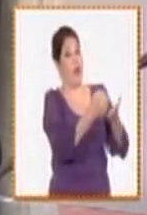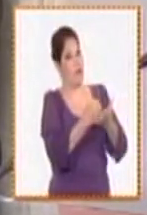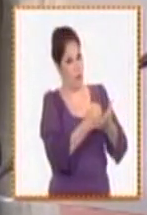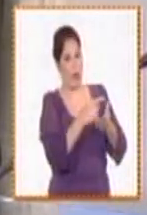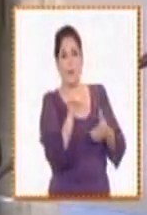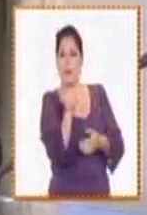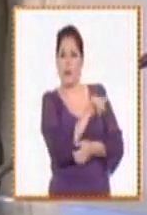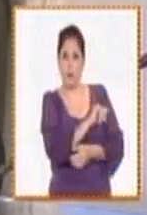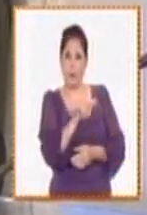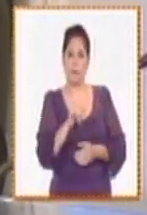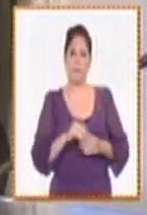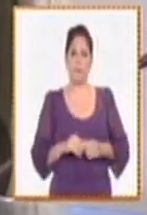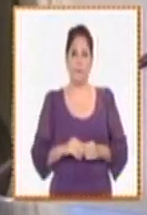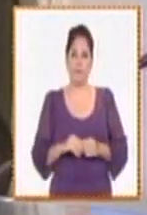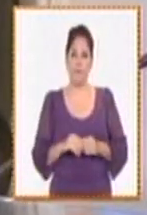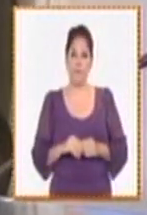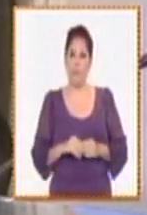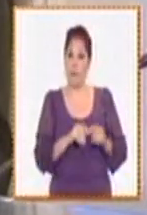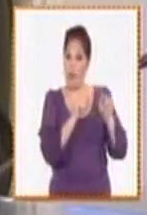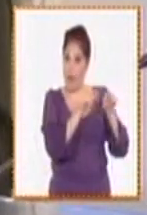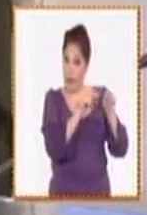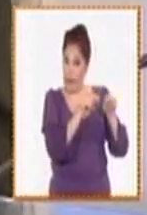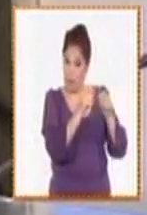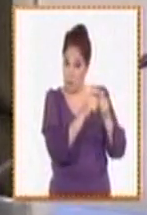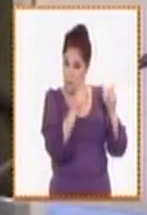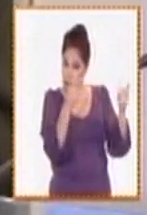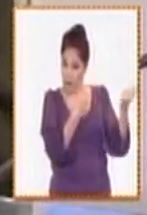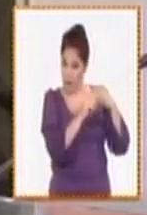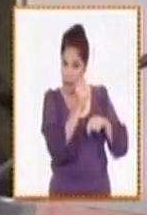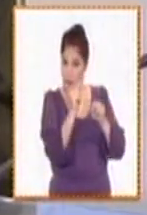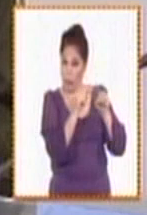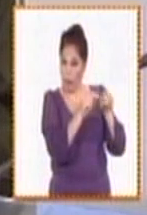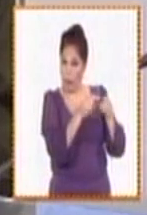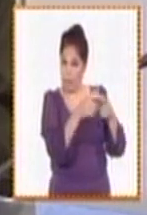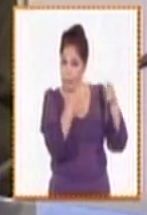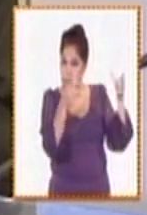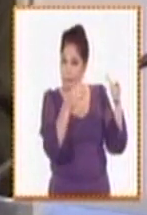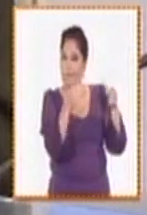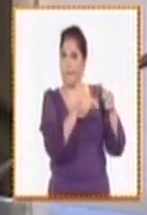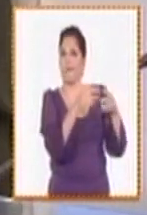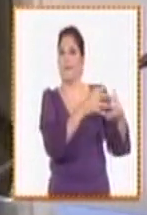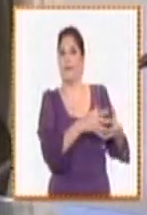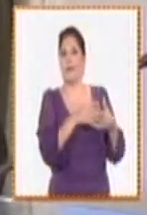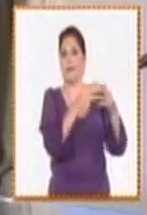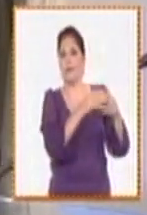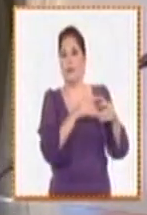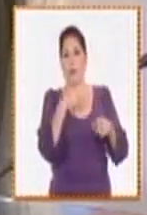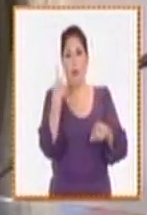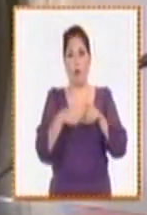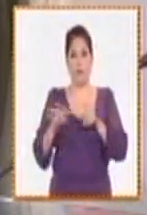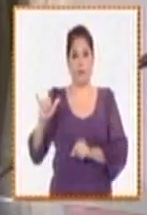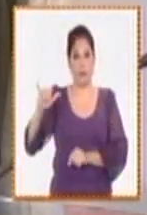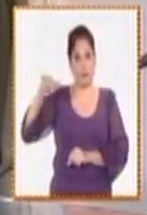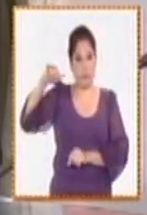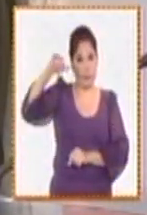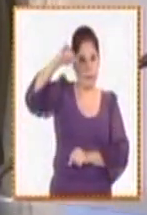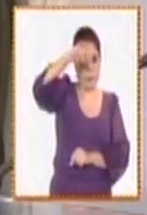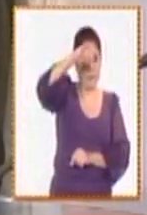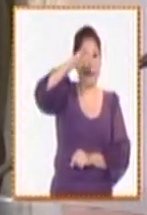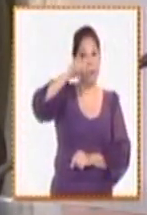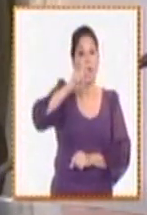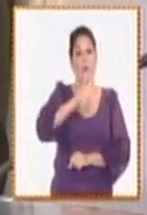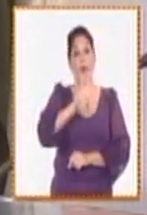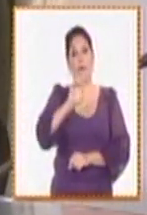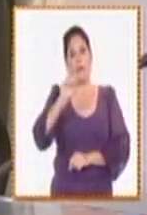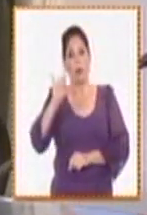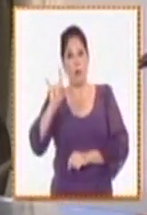esos 340 kilogramos. Que es el mercado de casi todo, que es el mercado de todo eso fundamental de la droga. Por la vía aérea se obstaculizaron